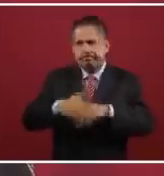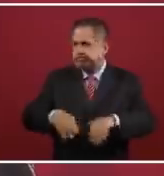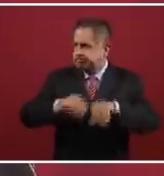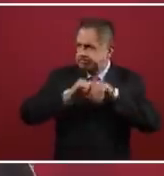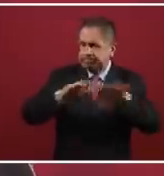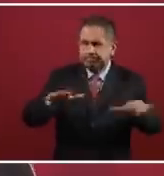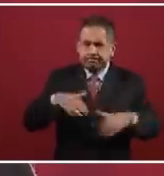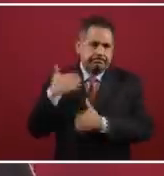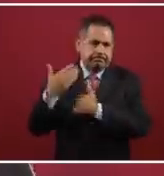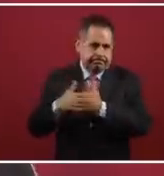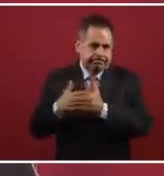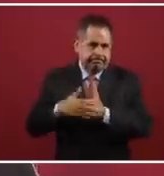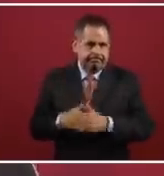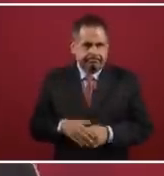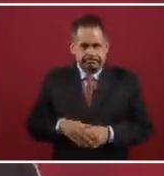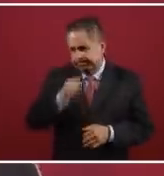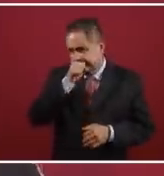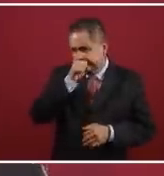De